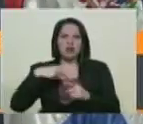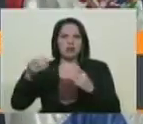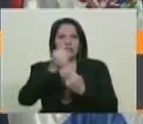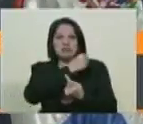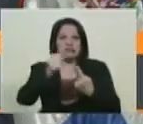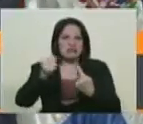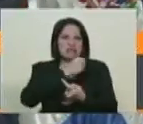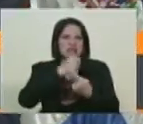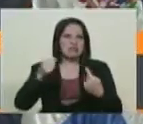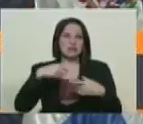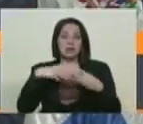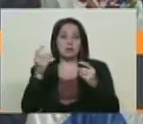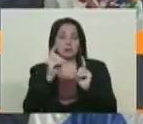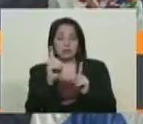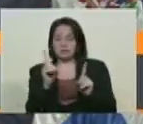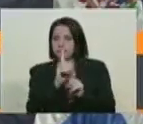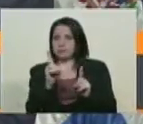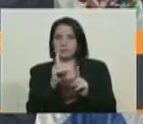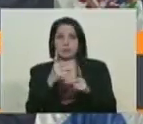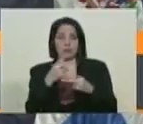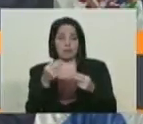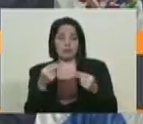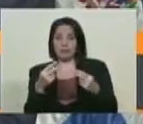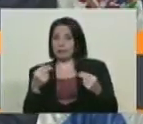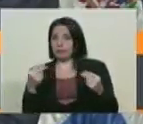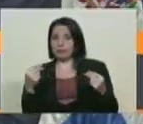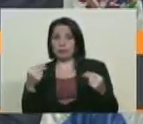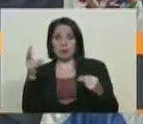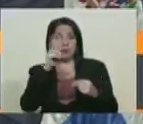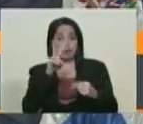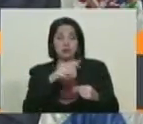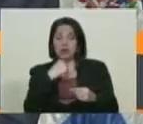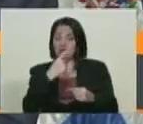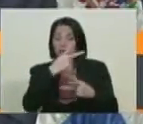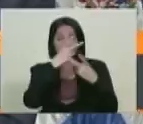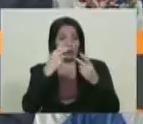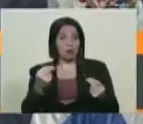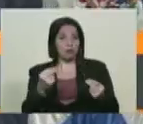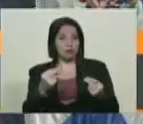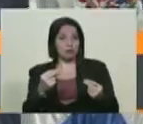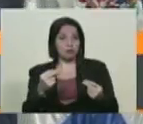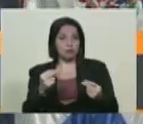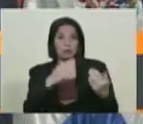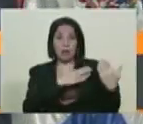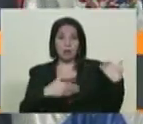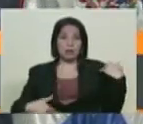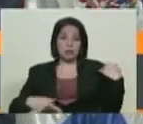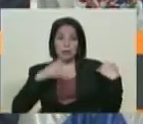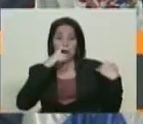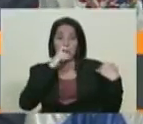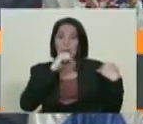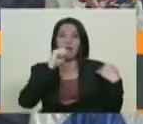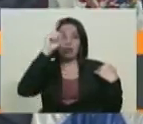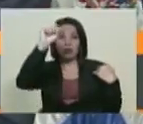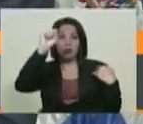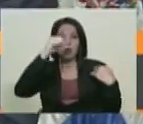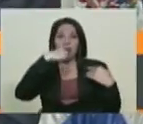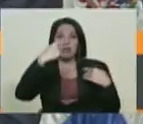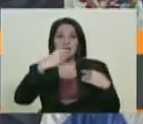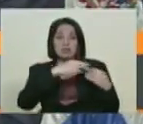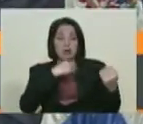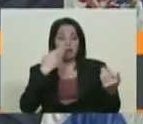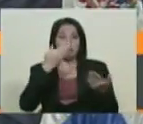no. El presidente Maduro propuso el 1 de mayo, frente a esta violencia criminal, nosotros proponemos la